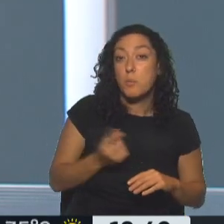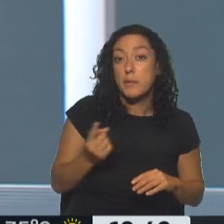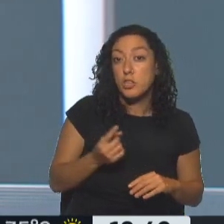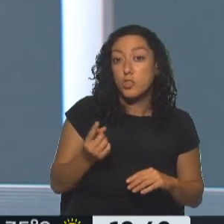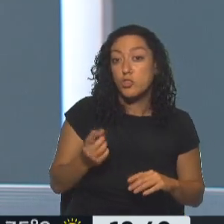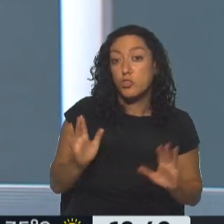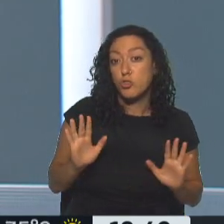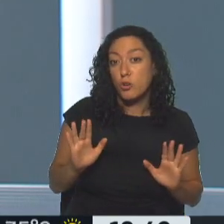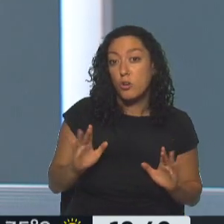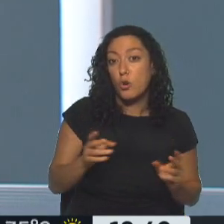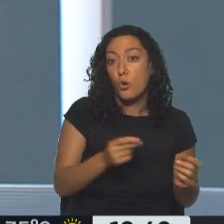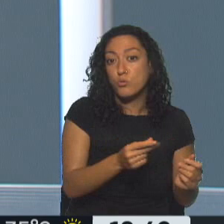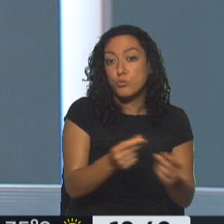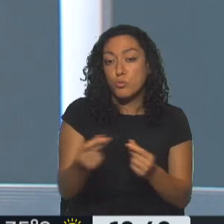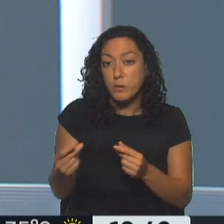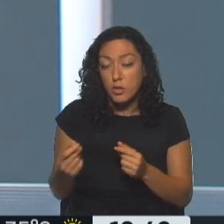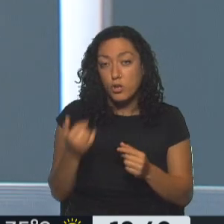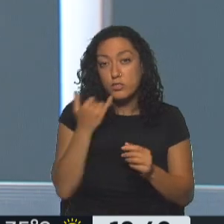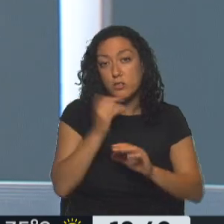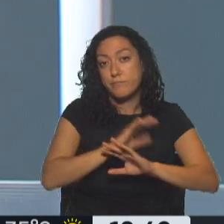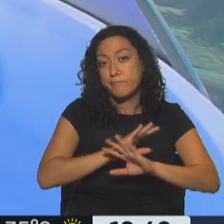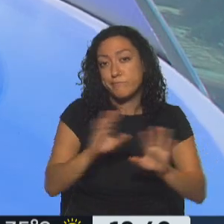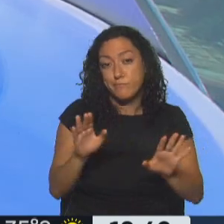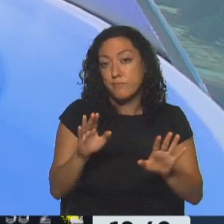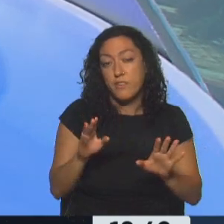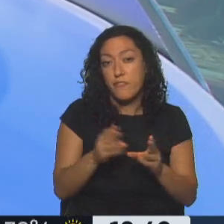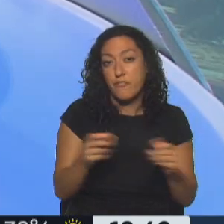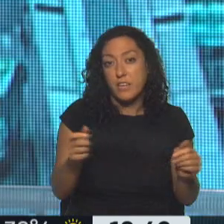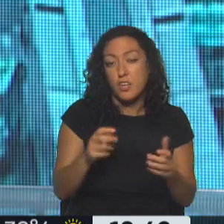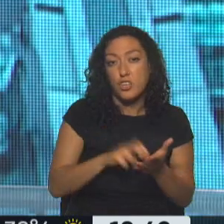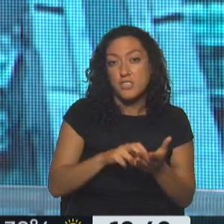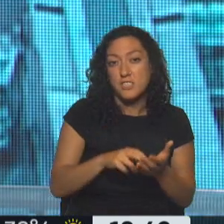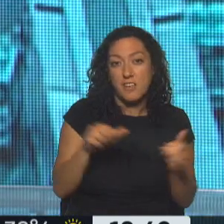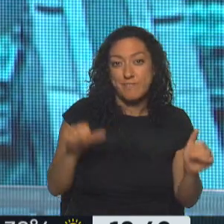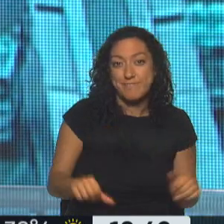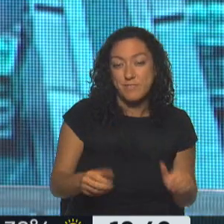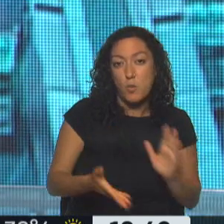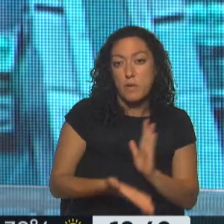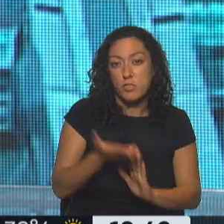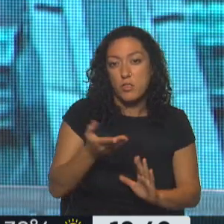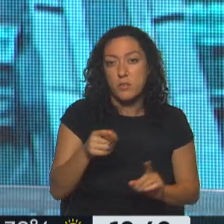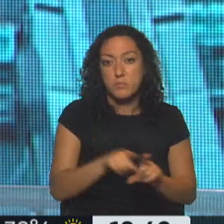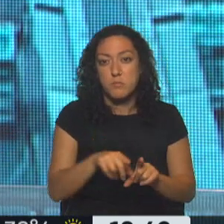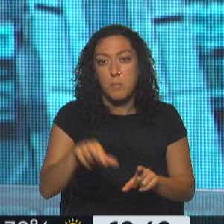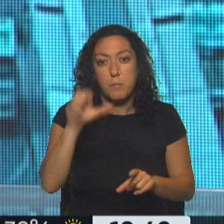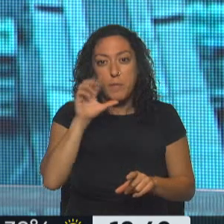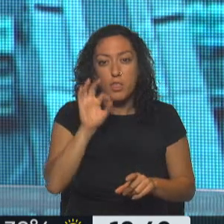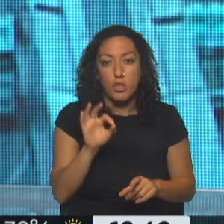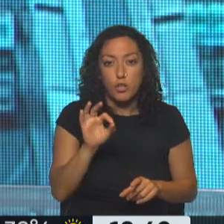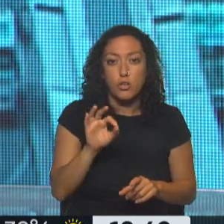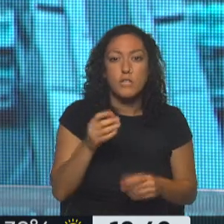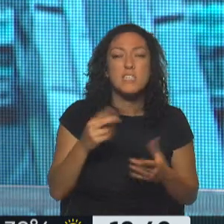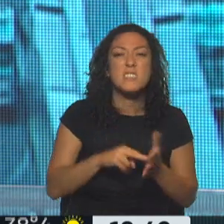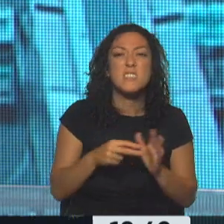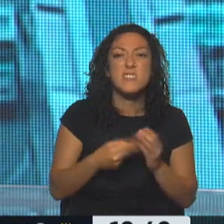buenas noticias para los consumidores han llegado a su fin tradujo ese último dato simplemente es lo que acaba de decir Pedro se traduce en cortes populares